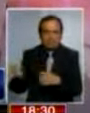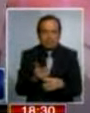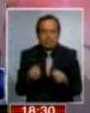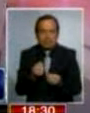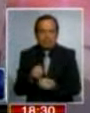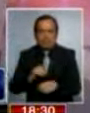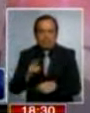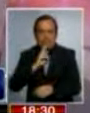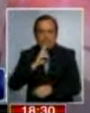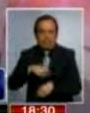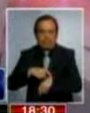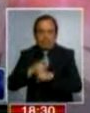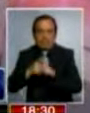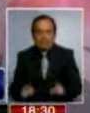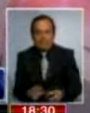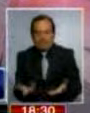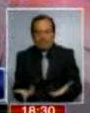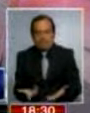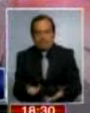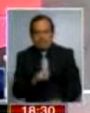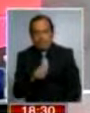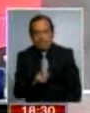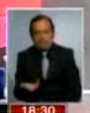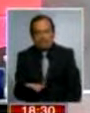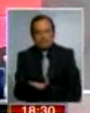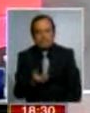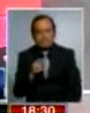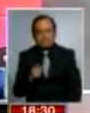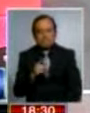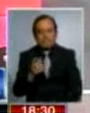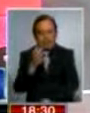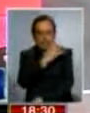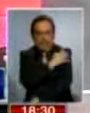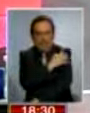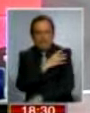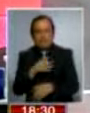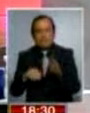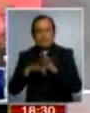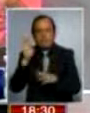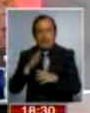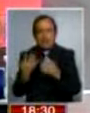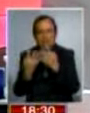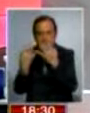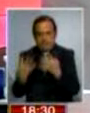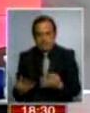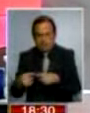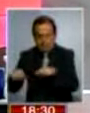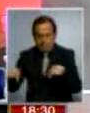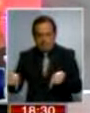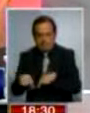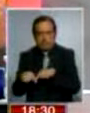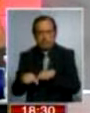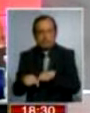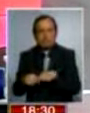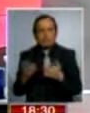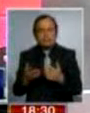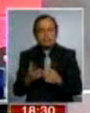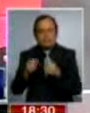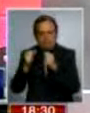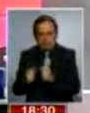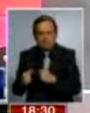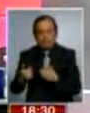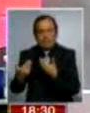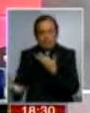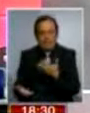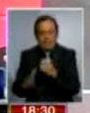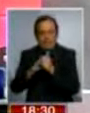en tiempo-respuesta era distinto. Evidentemente era distinto y estamos hablando en regiones en donde hay más penales, hay más recintos penitenciarios que pueden entregar más